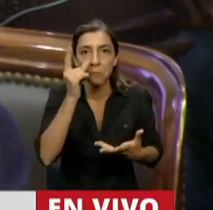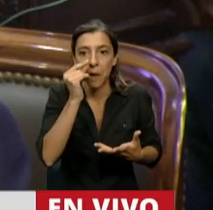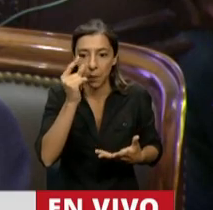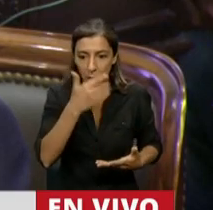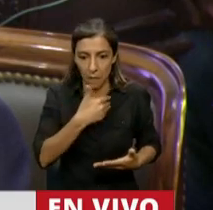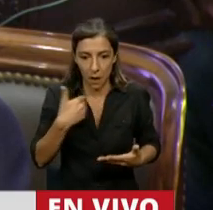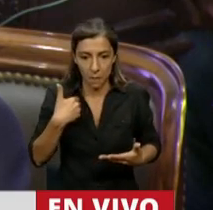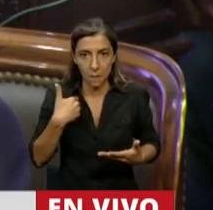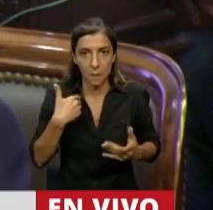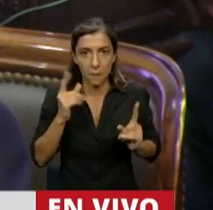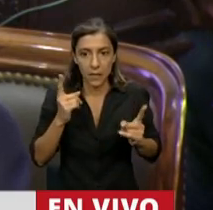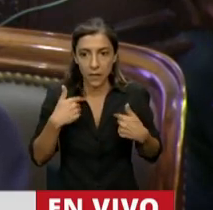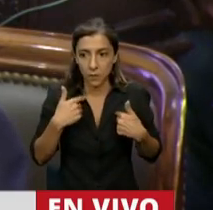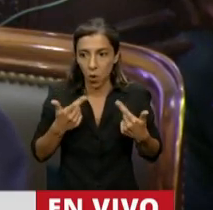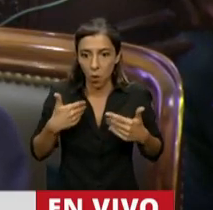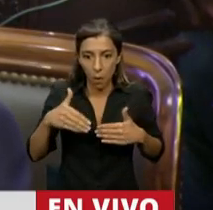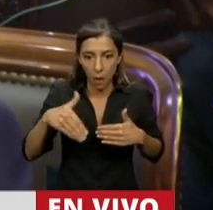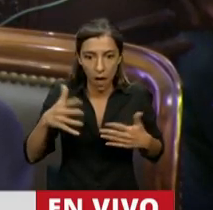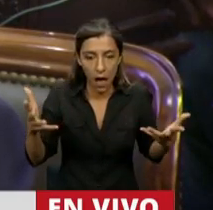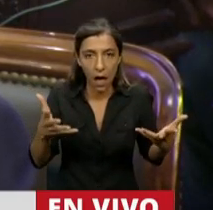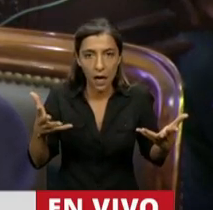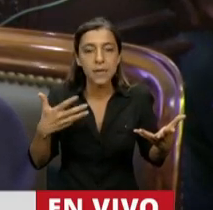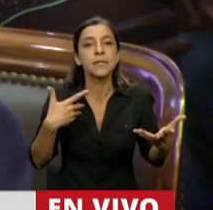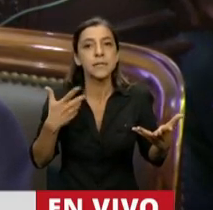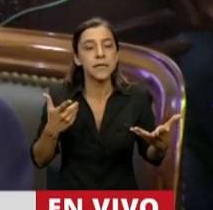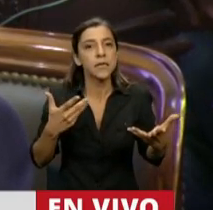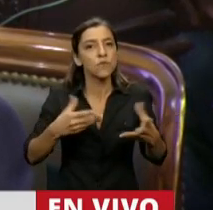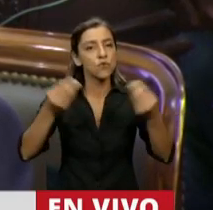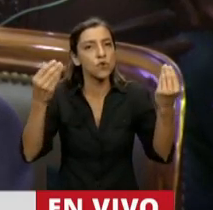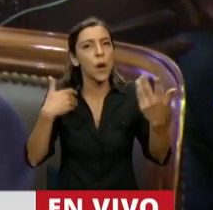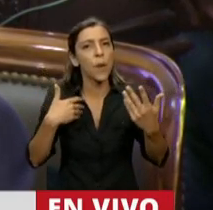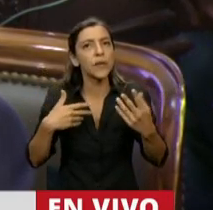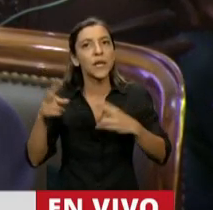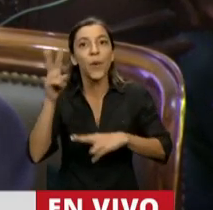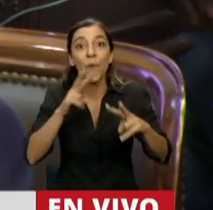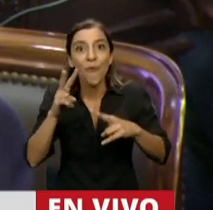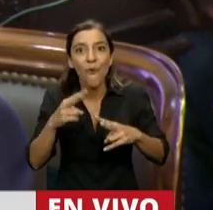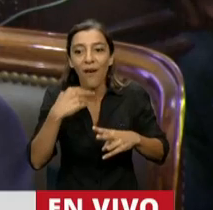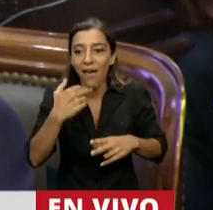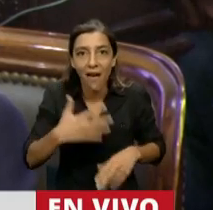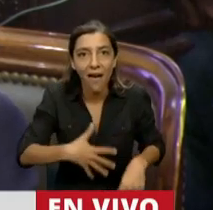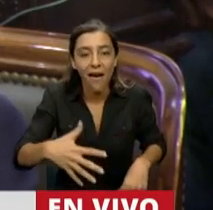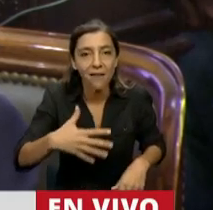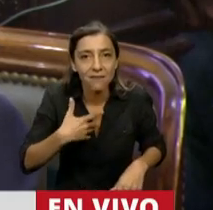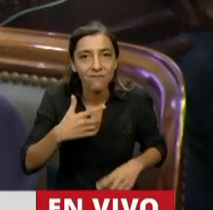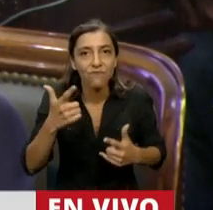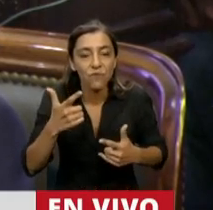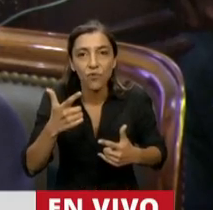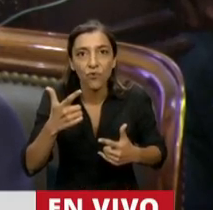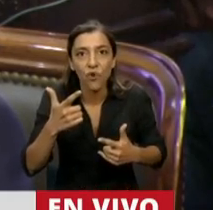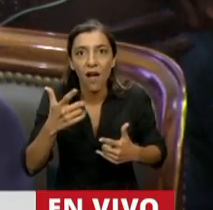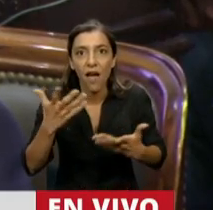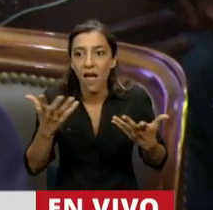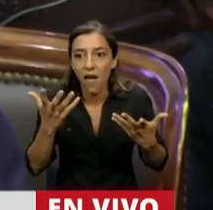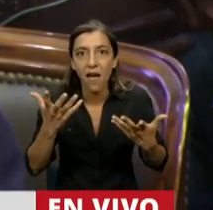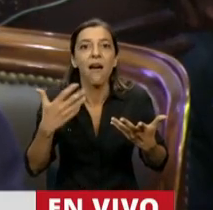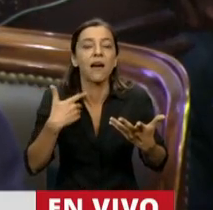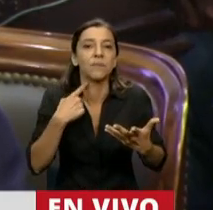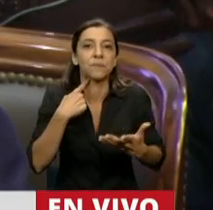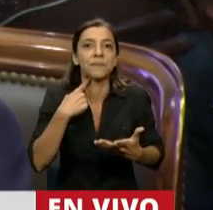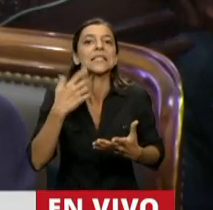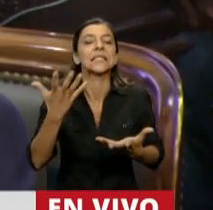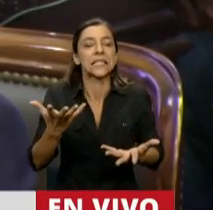embarazo. Y esto lo digo con un sentido también de prevenir un